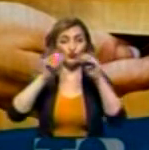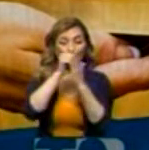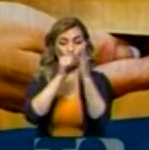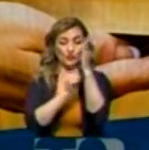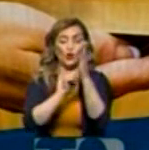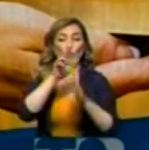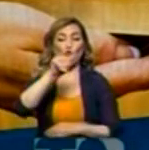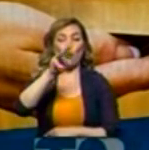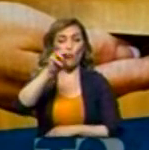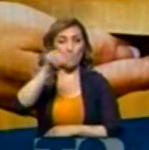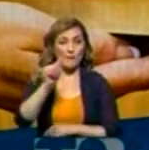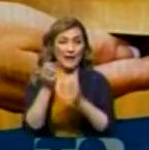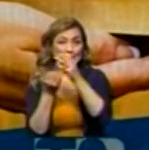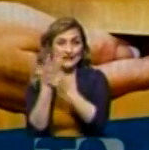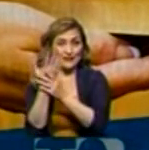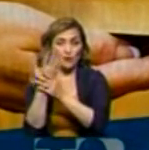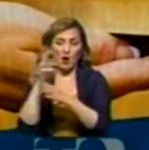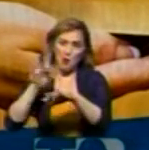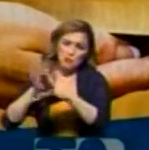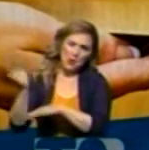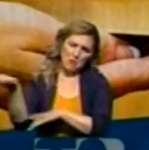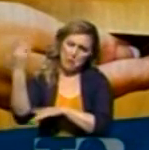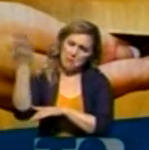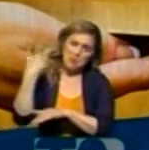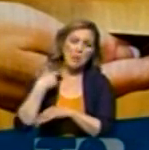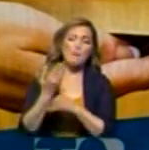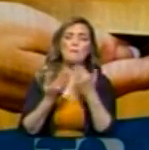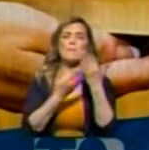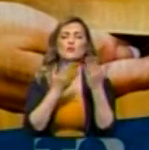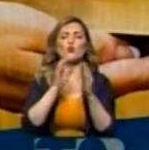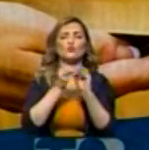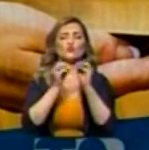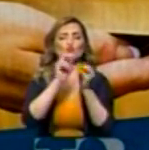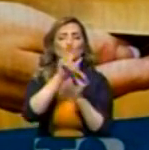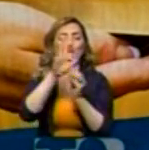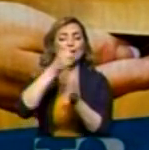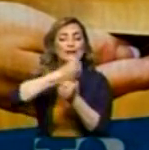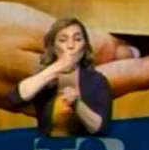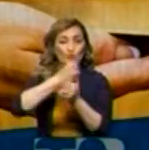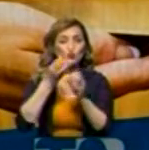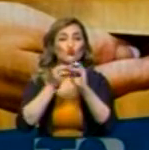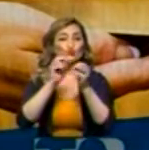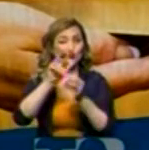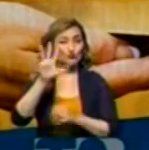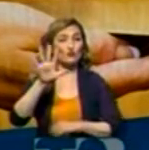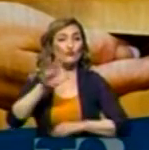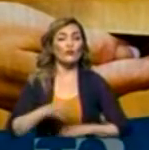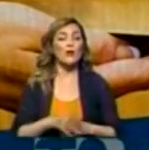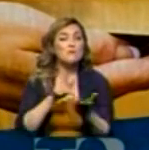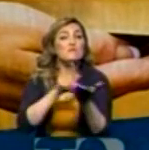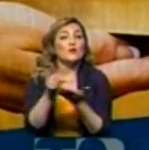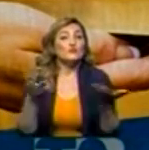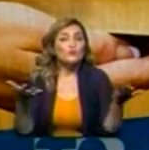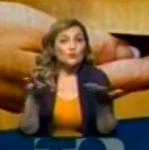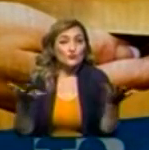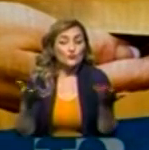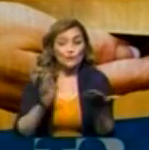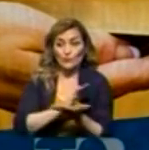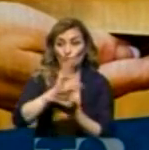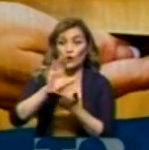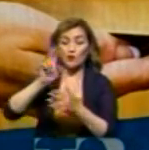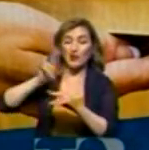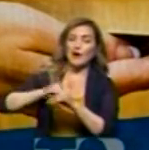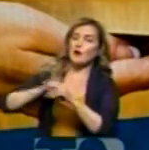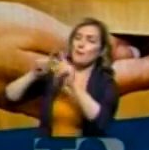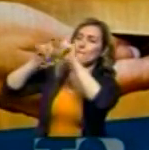lo contactó para un evento de Alianza País, que realizó el trabajo para Alianza País y que el pago lo direccionaron a la